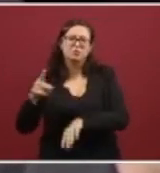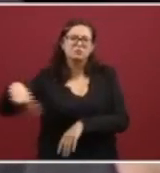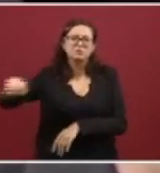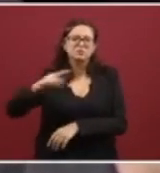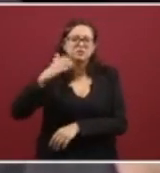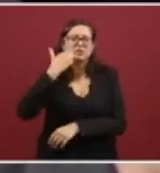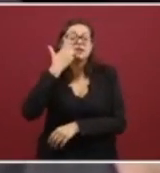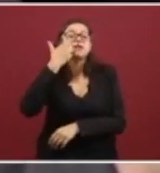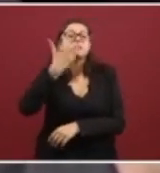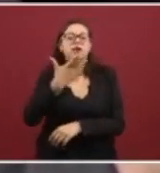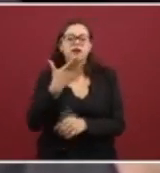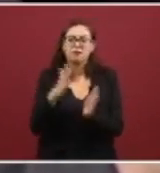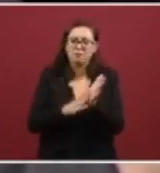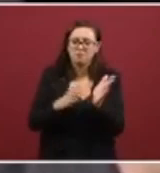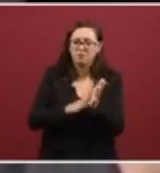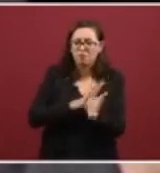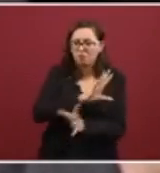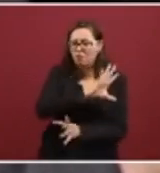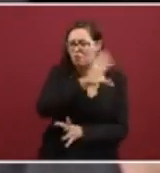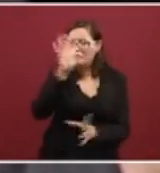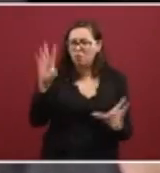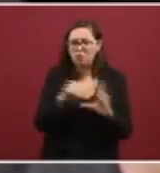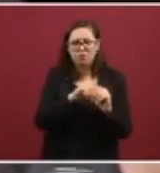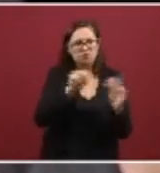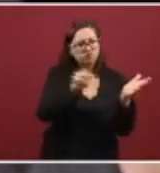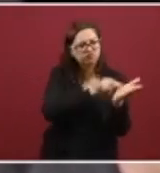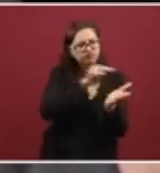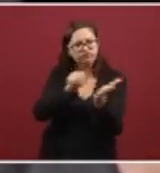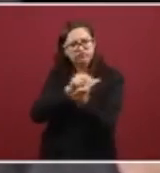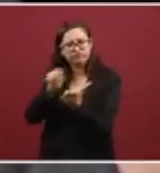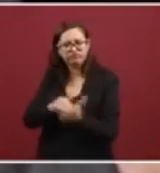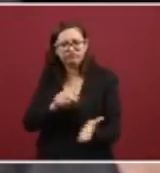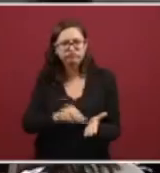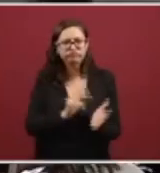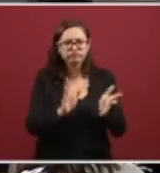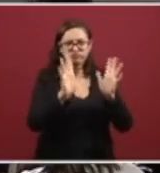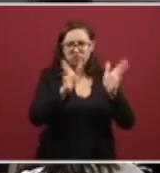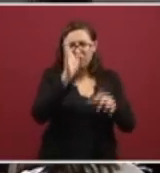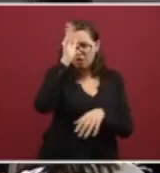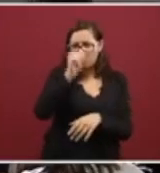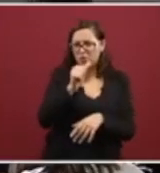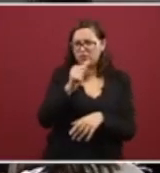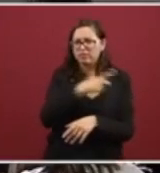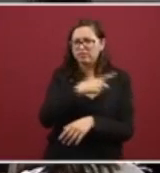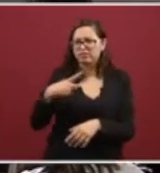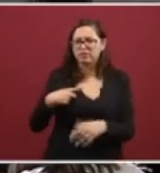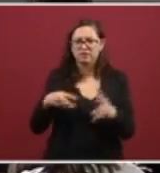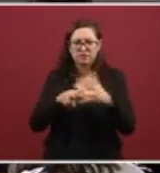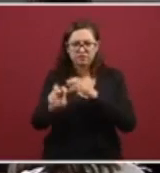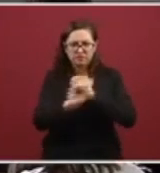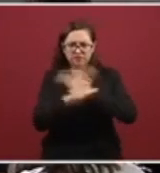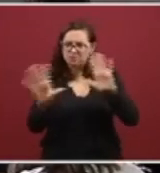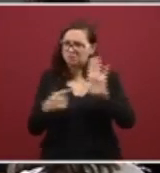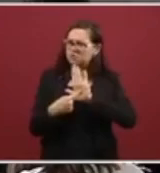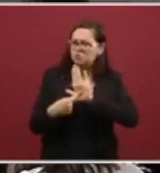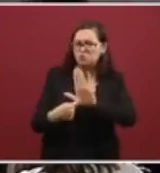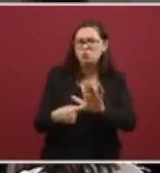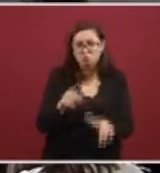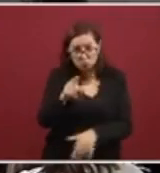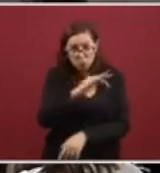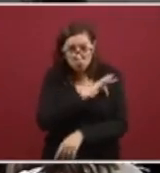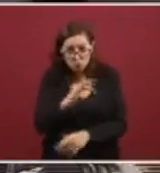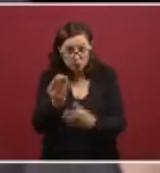los documentos que se hayan firmado, que se hayan acordado ya con el gobierno, sean transparentes. ¿Usted nos puede proporcionar